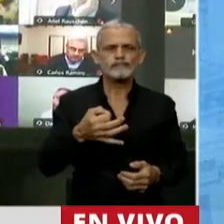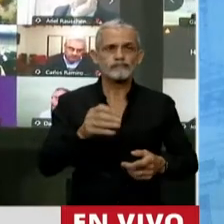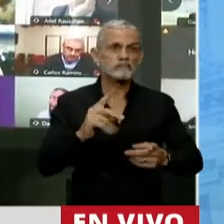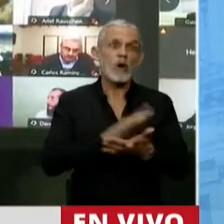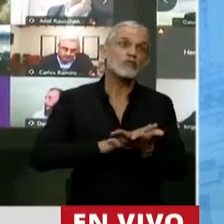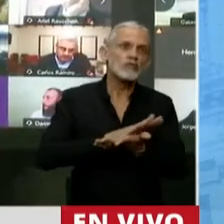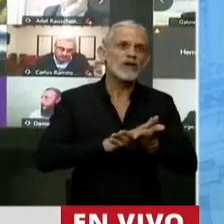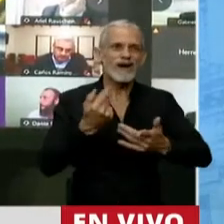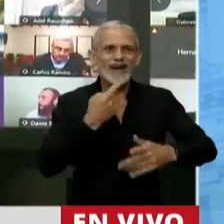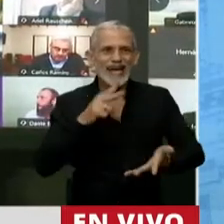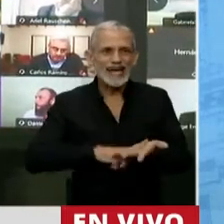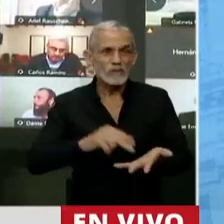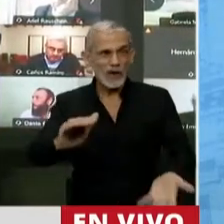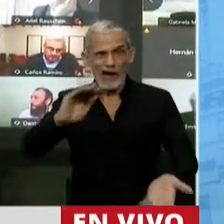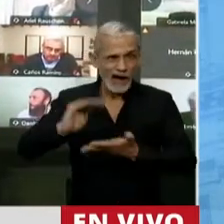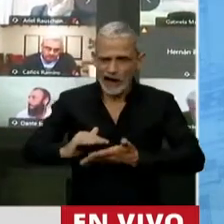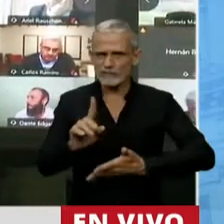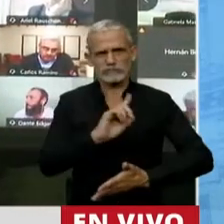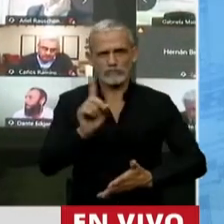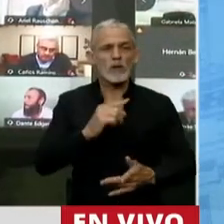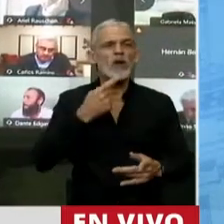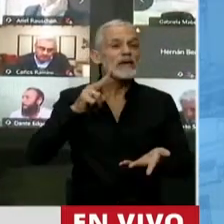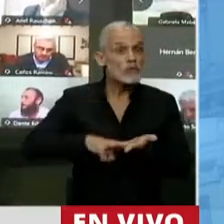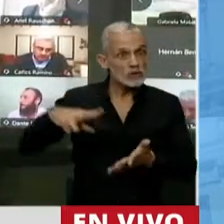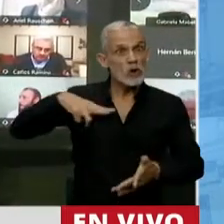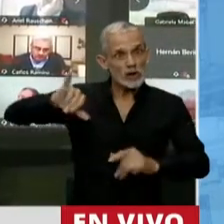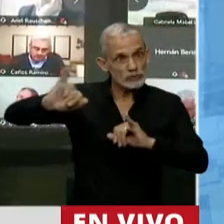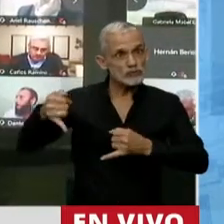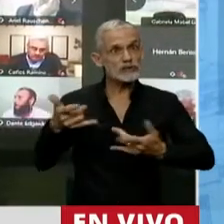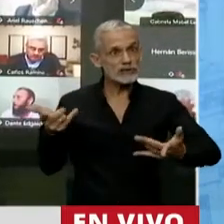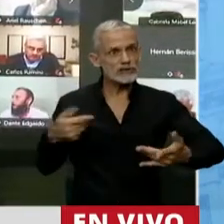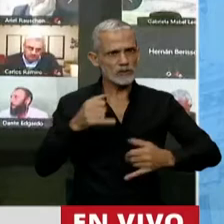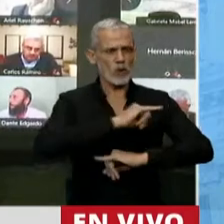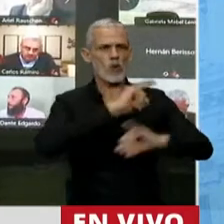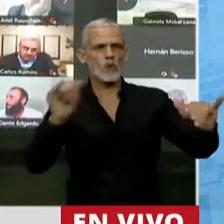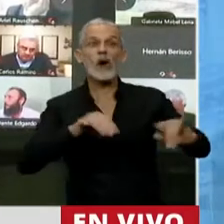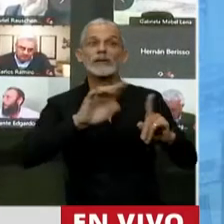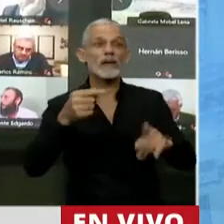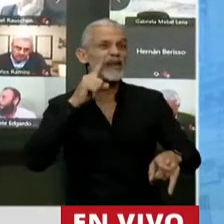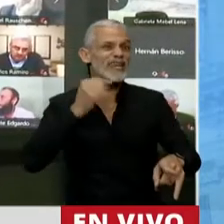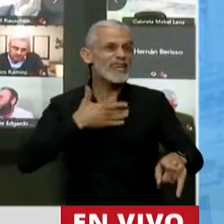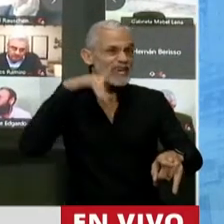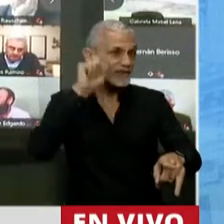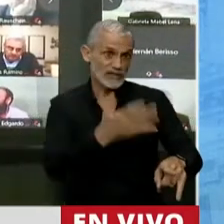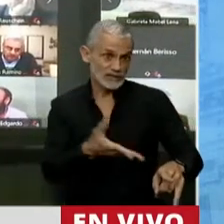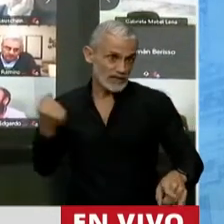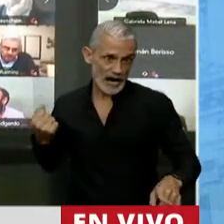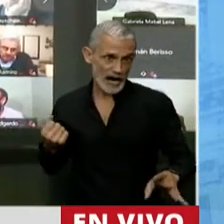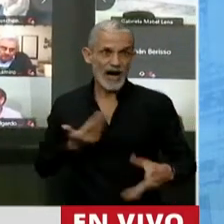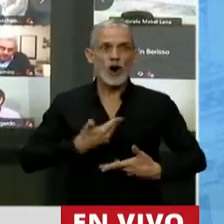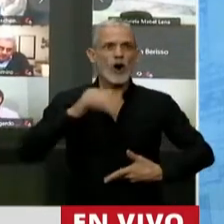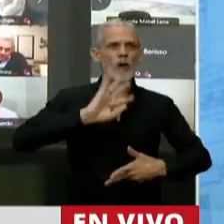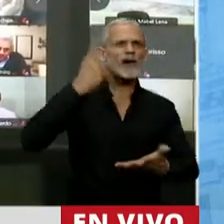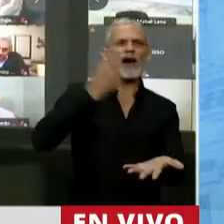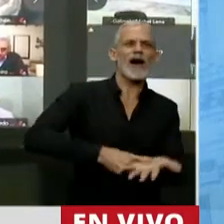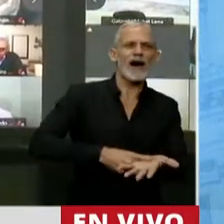a poder solucionar con este impuesto, pero sí le van a decir que le van a poner el impuesto a los ricos. Pero también le van a tener que decir que le van a sacar el IFE. Algo que el gobierno